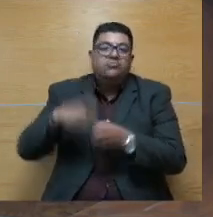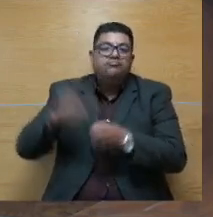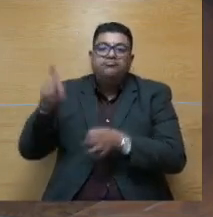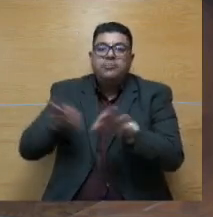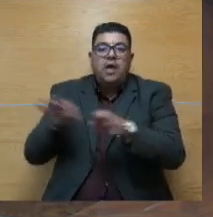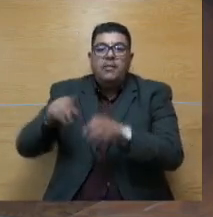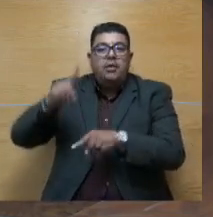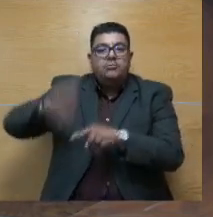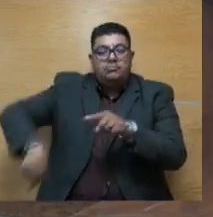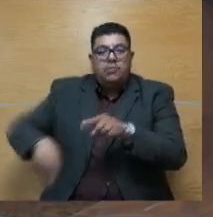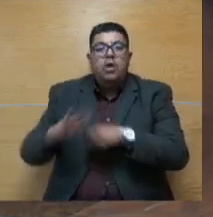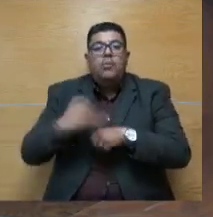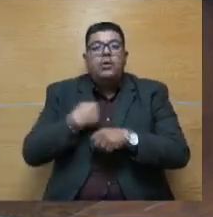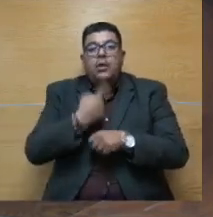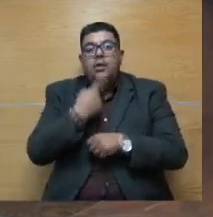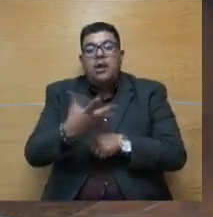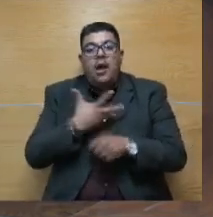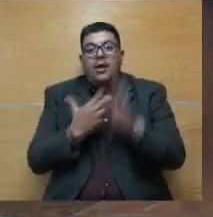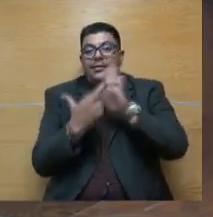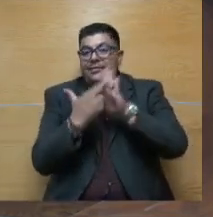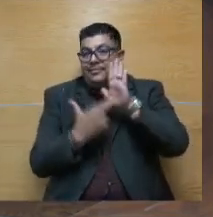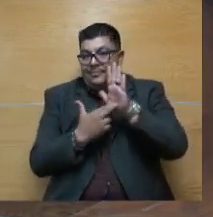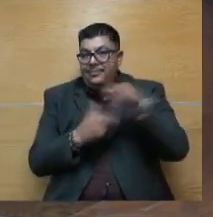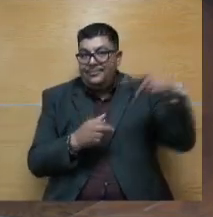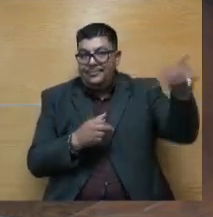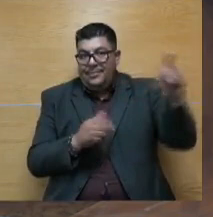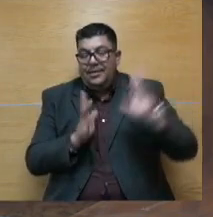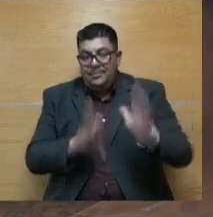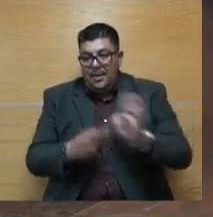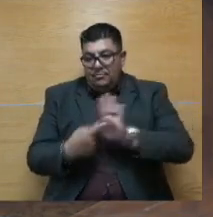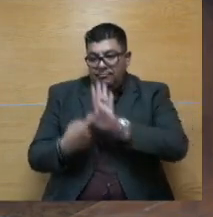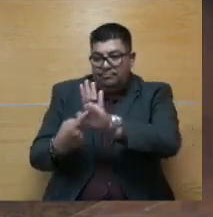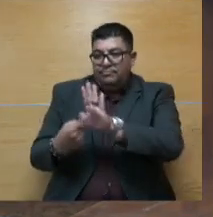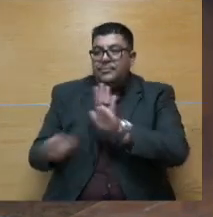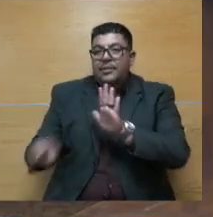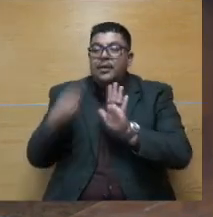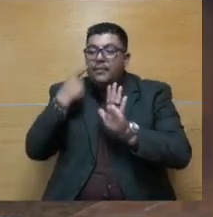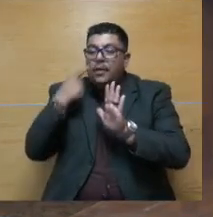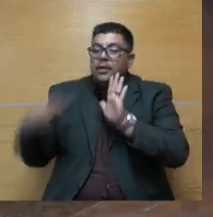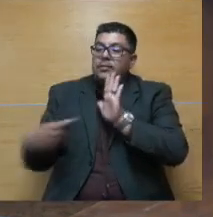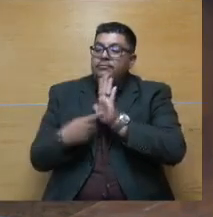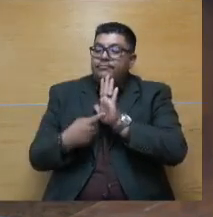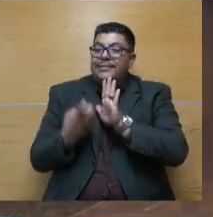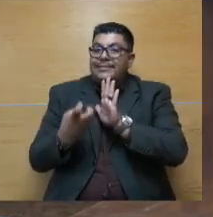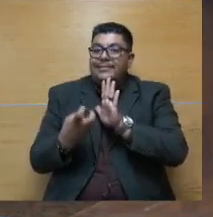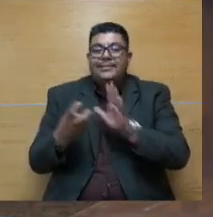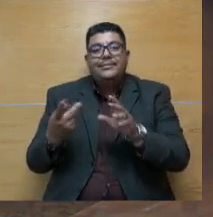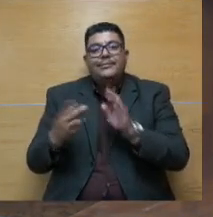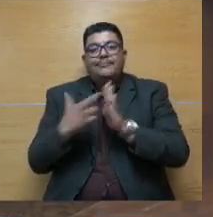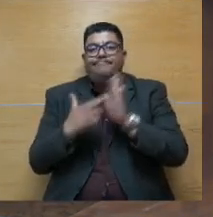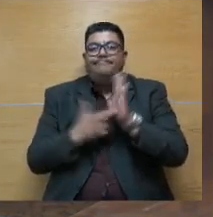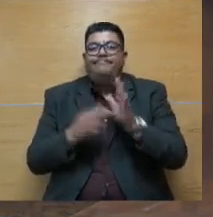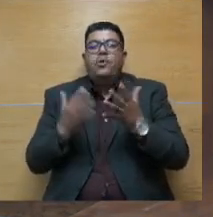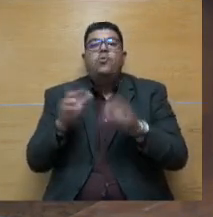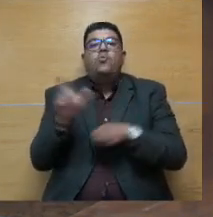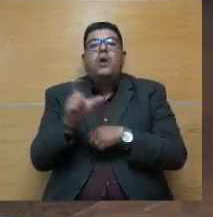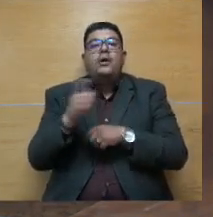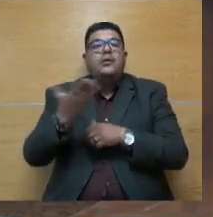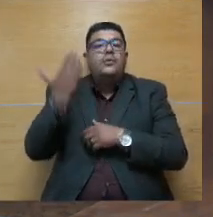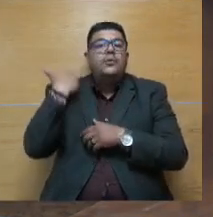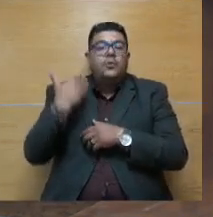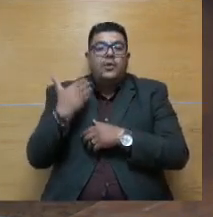lineamientos establecidos por la propia responsable en el fallo que fue confirmado por esta sala en el diverso juicio